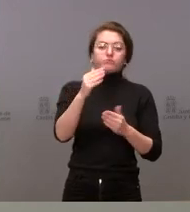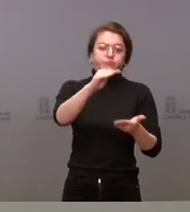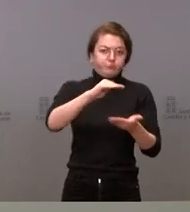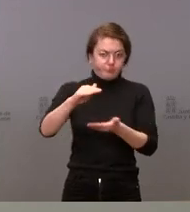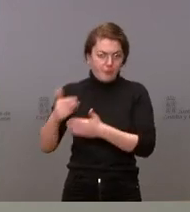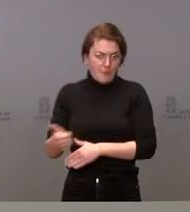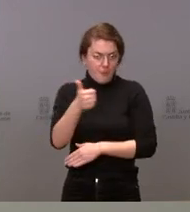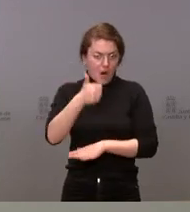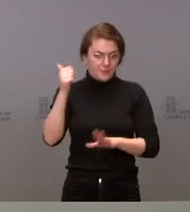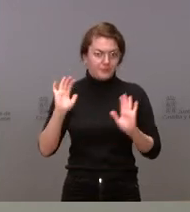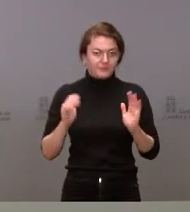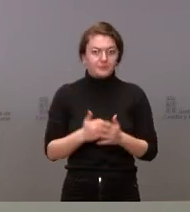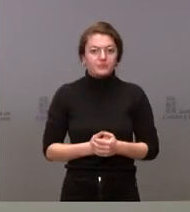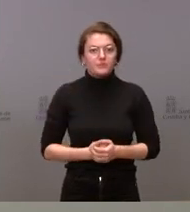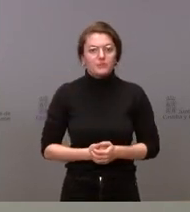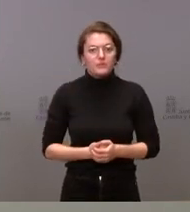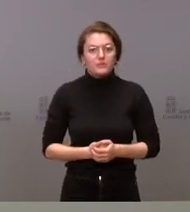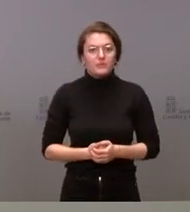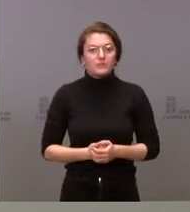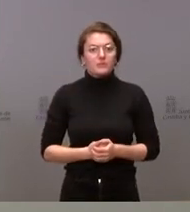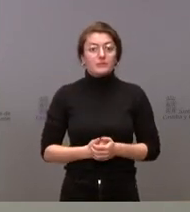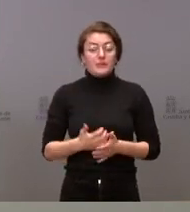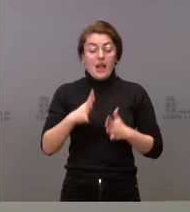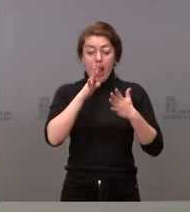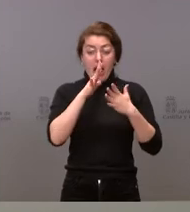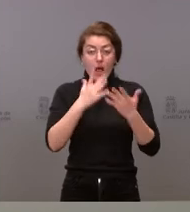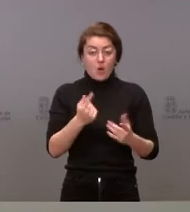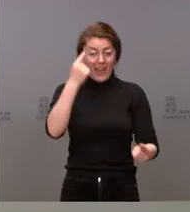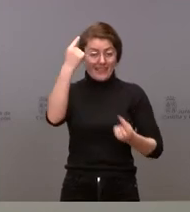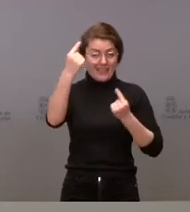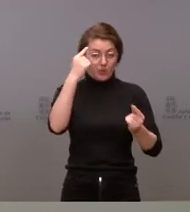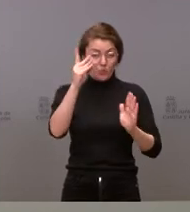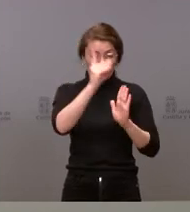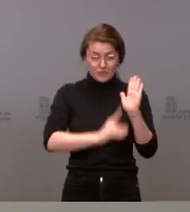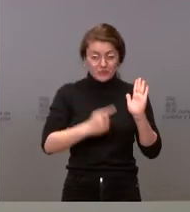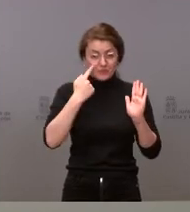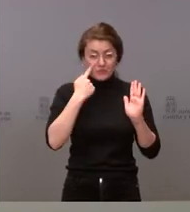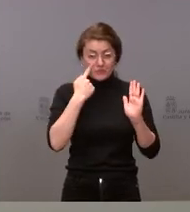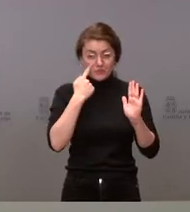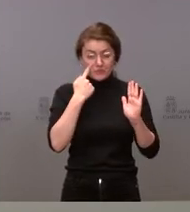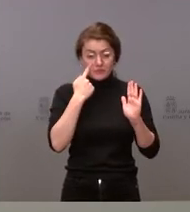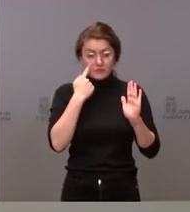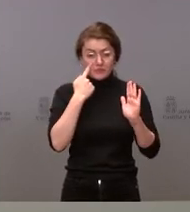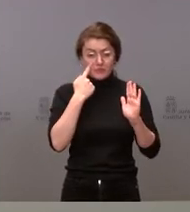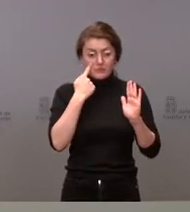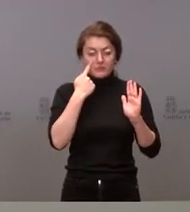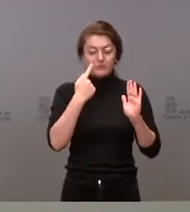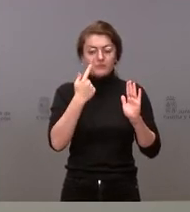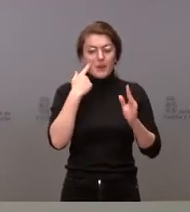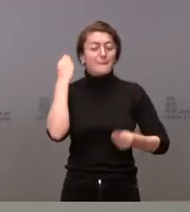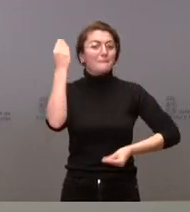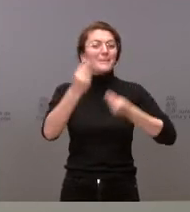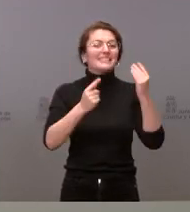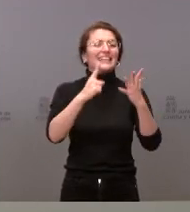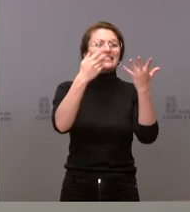con los datos que disponemos quiero que sepan ustedes que por lo tanto por lo tanto considerar que esos 6